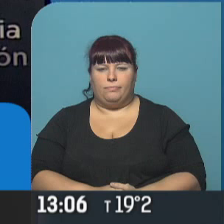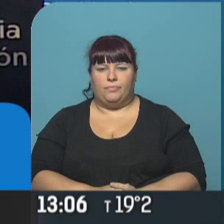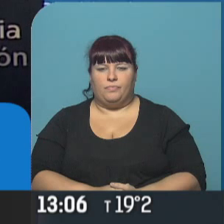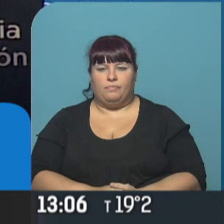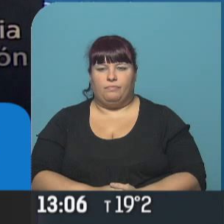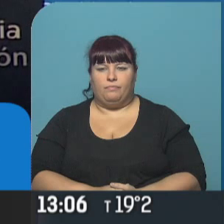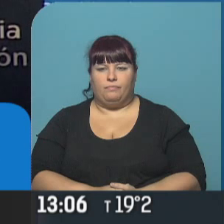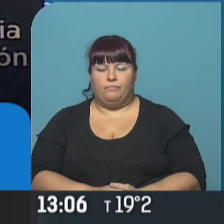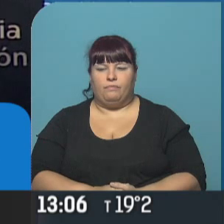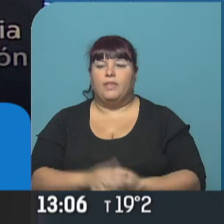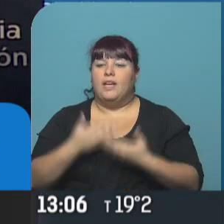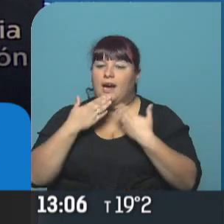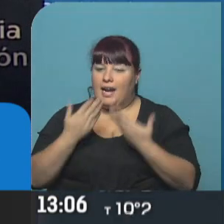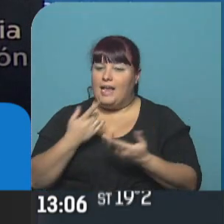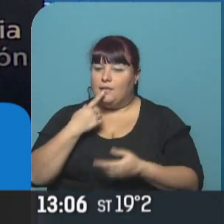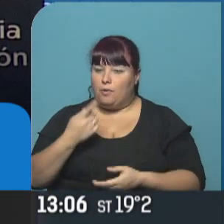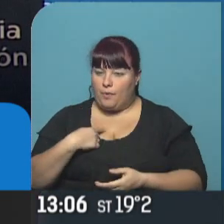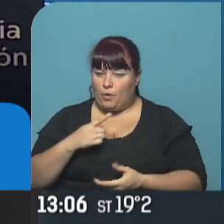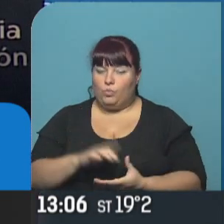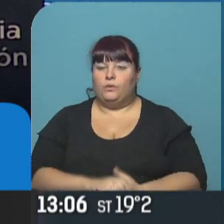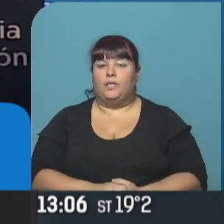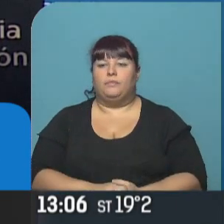Well, thank you for the question. Gracias por la pregunta.